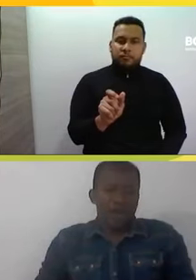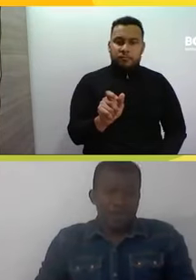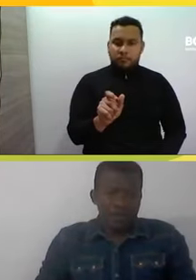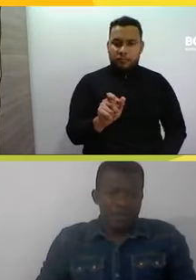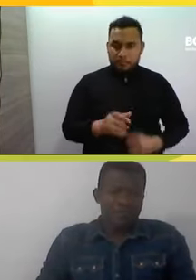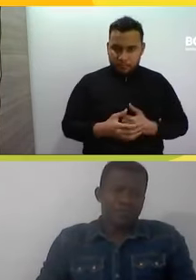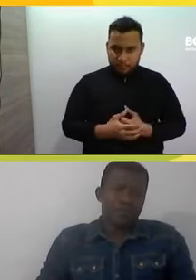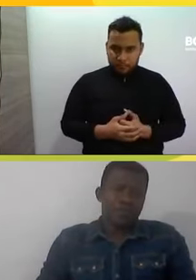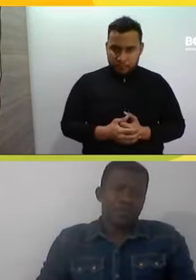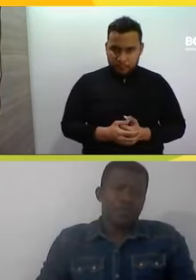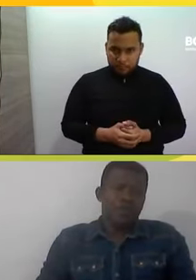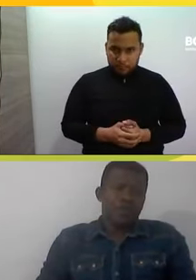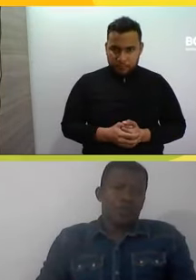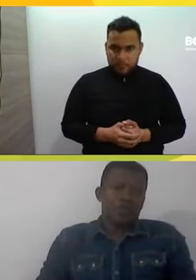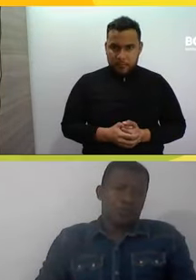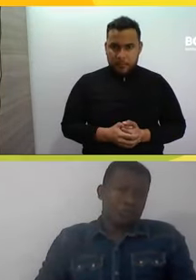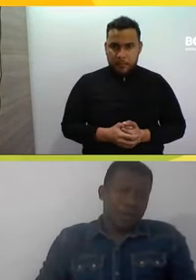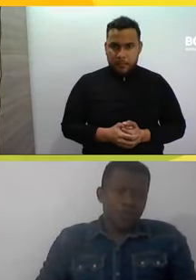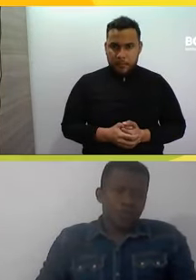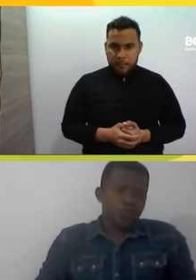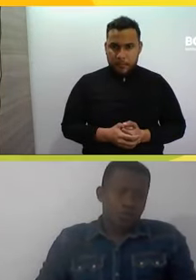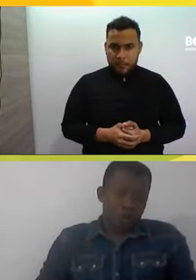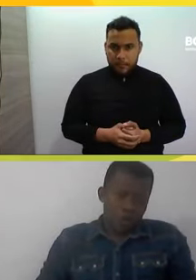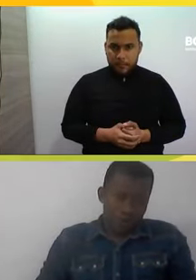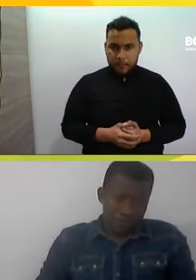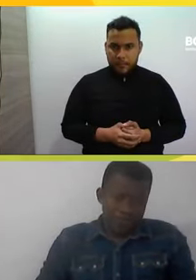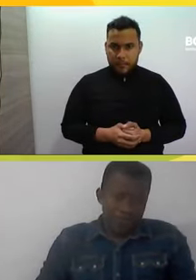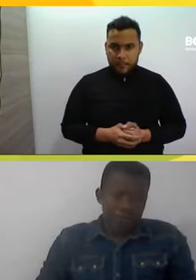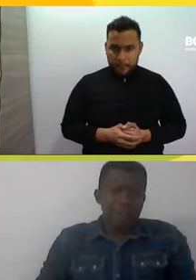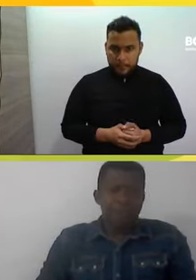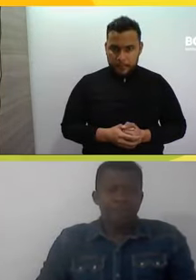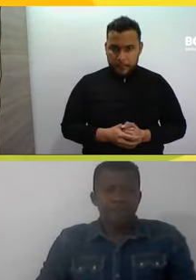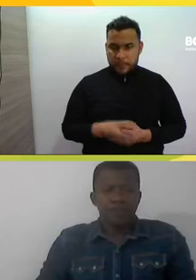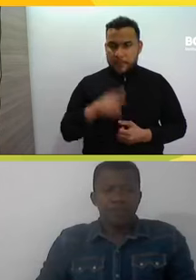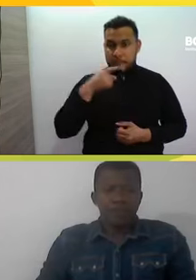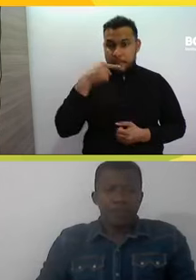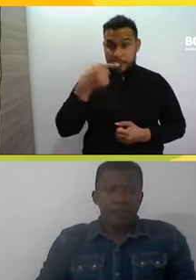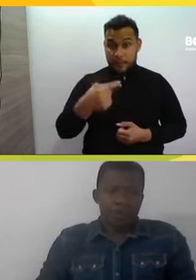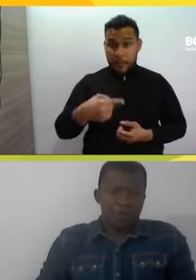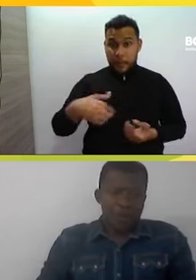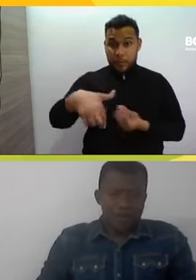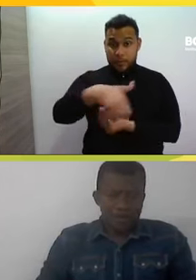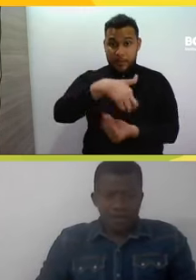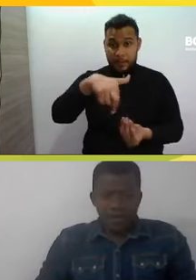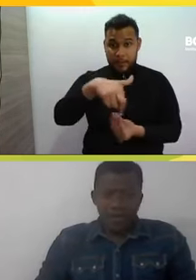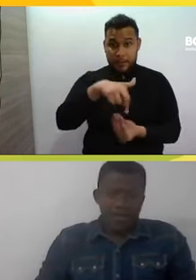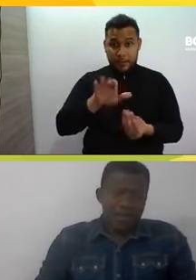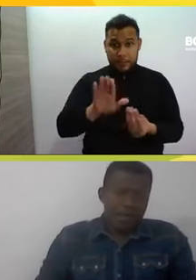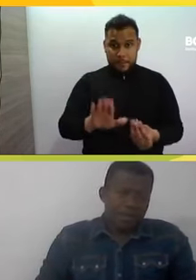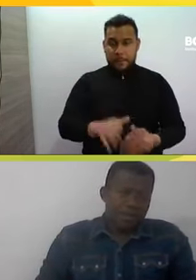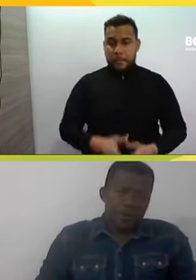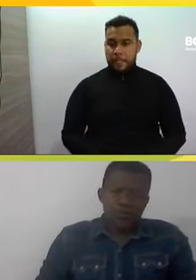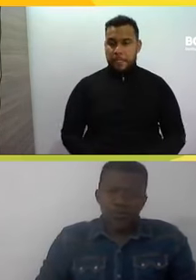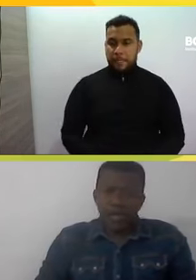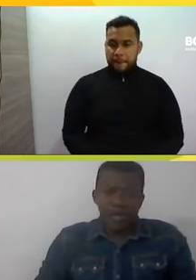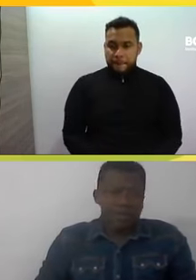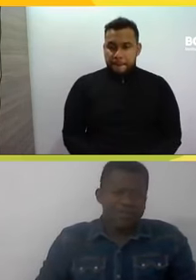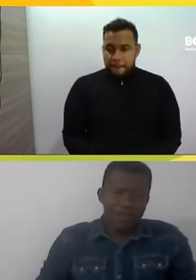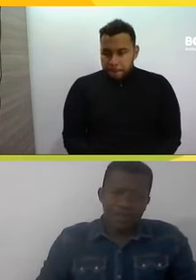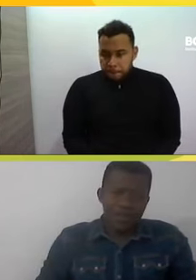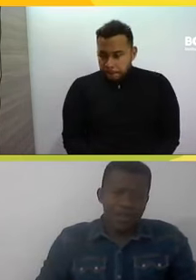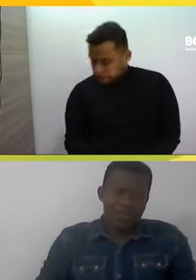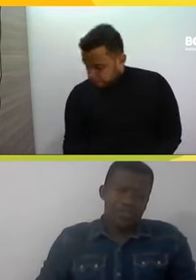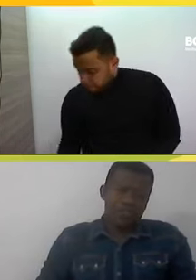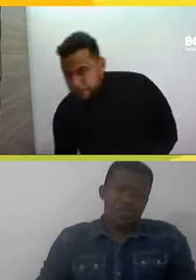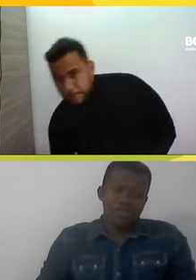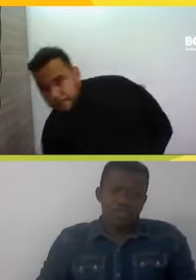Pocón grande. Son blasuto a crecer. Como abacaré que rica diposa